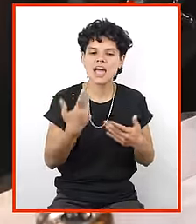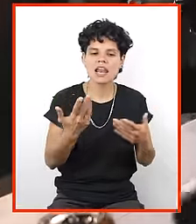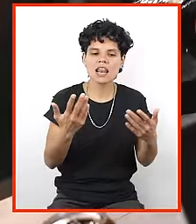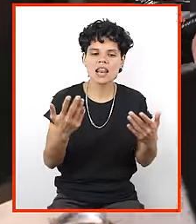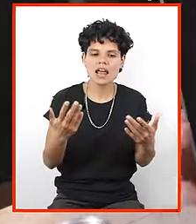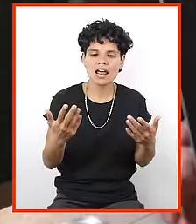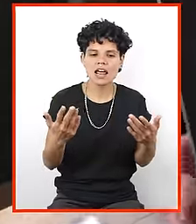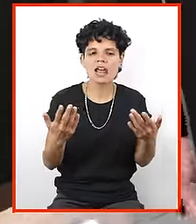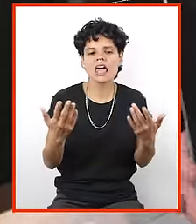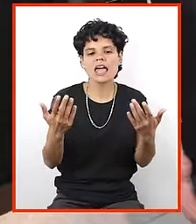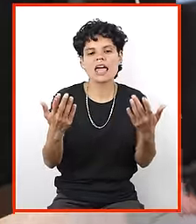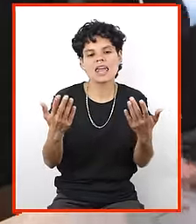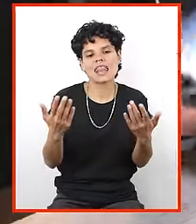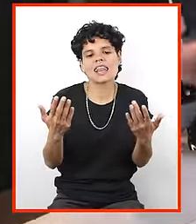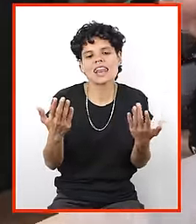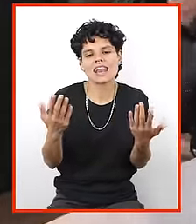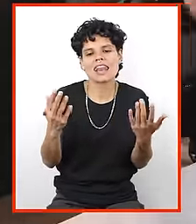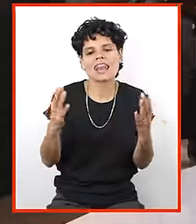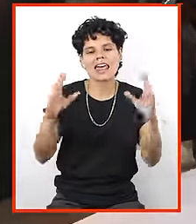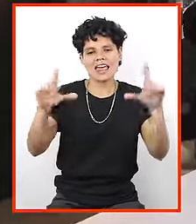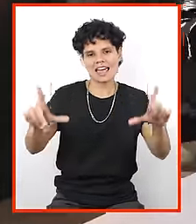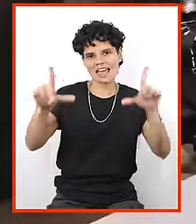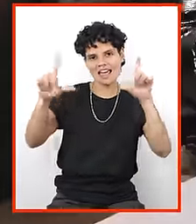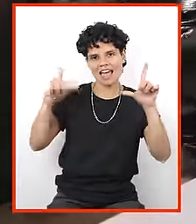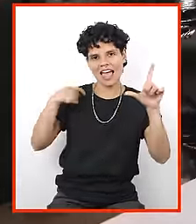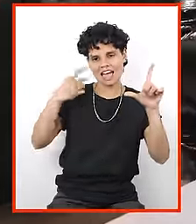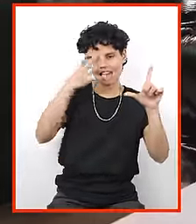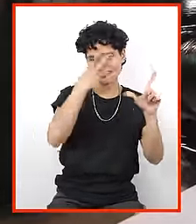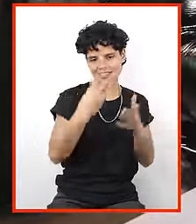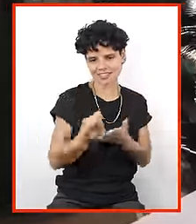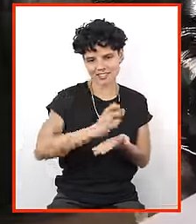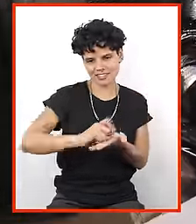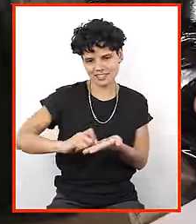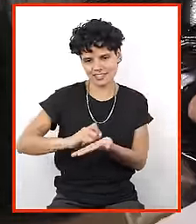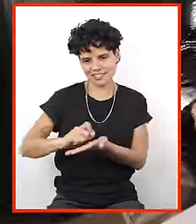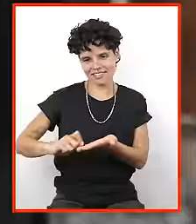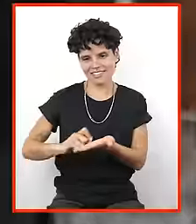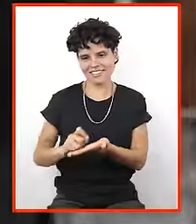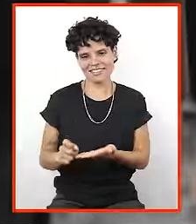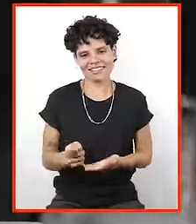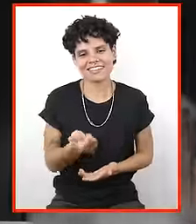aquí tenemos el autorretrato. Y como ya has comido harto...